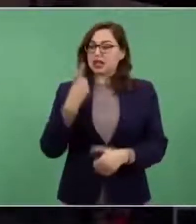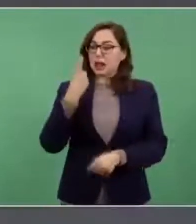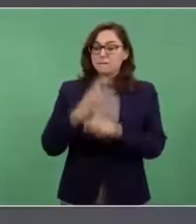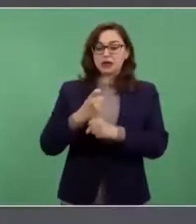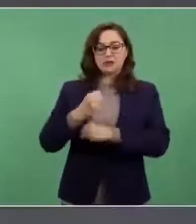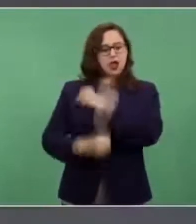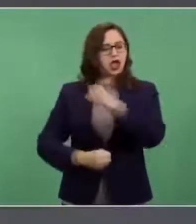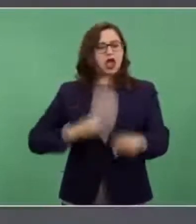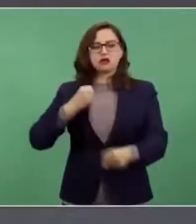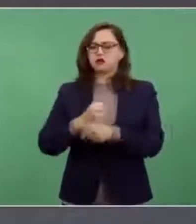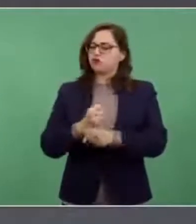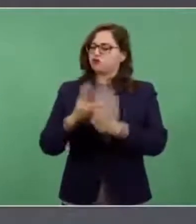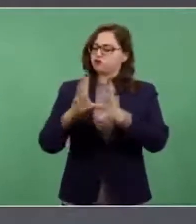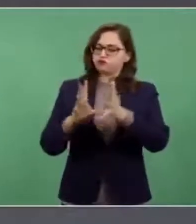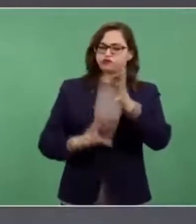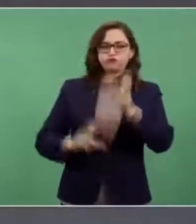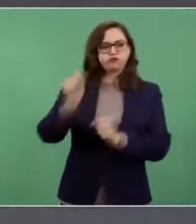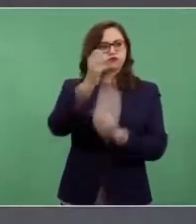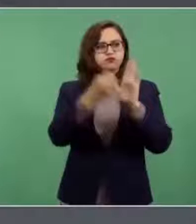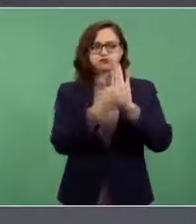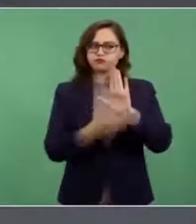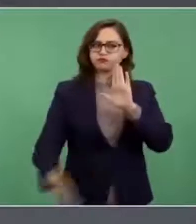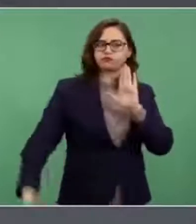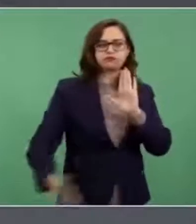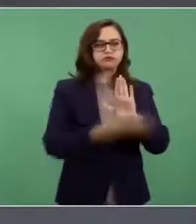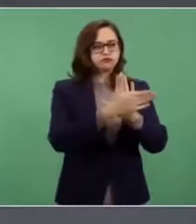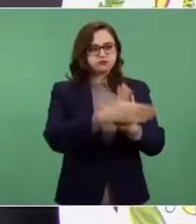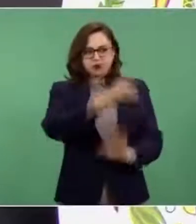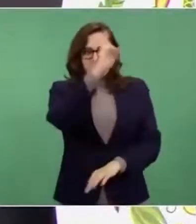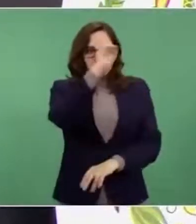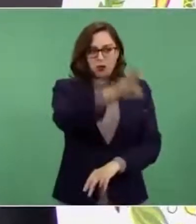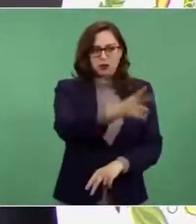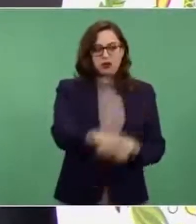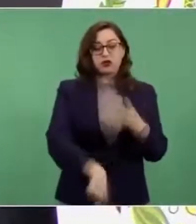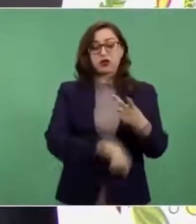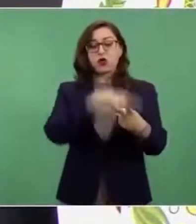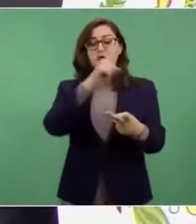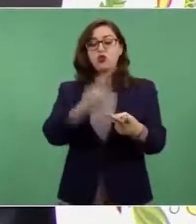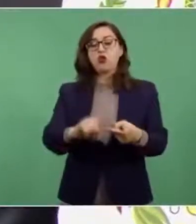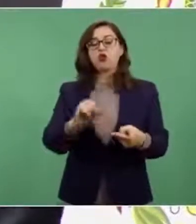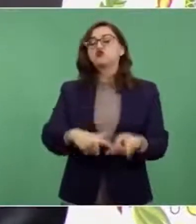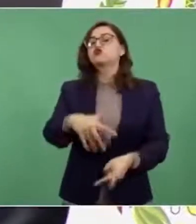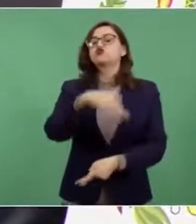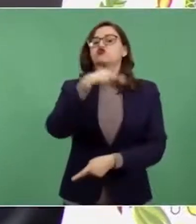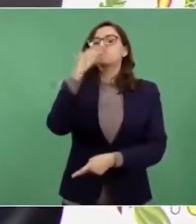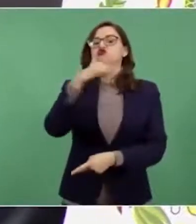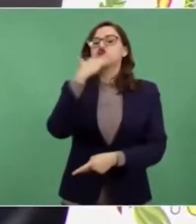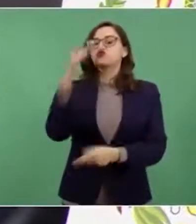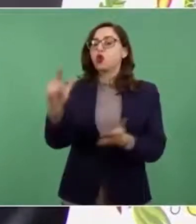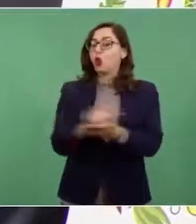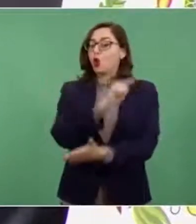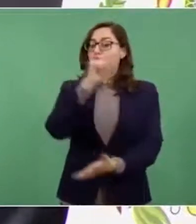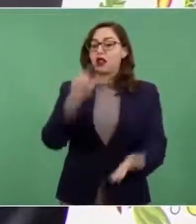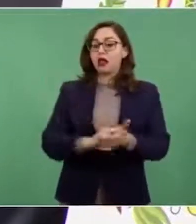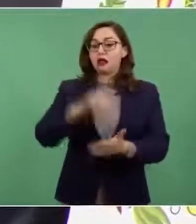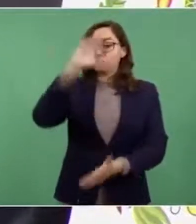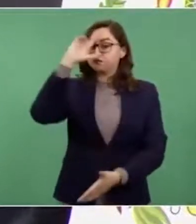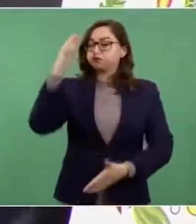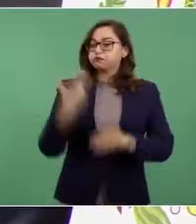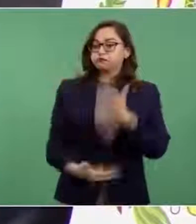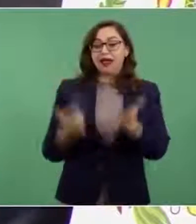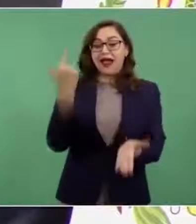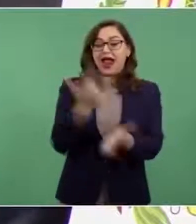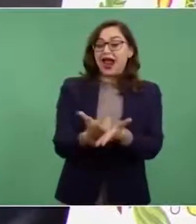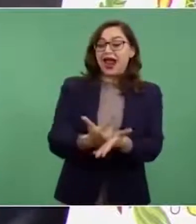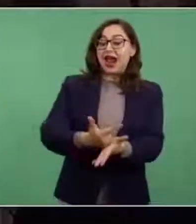Constitución también que la corrupción es delito grave, pues no lo era